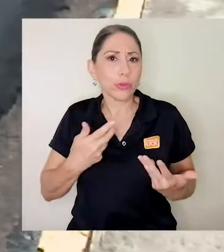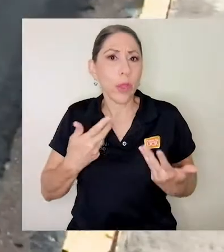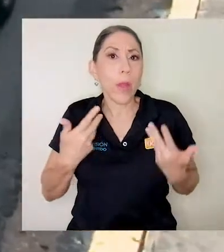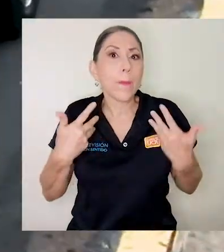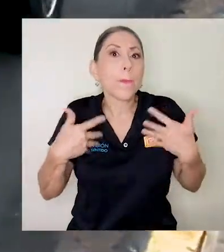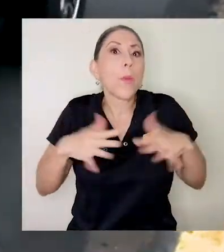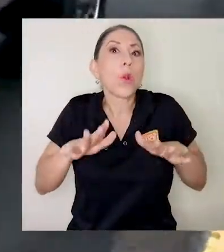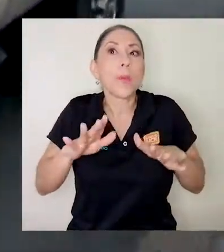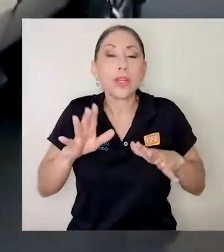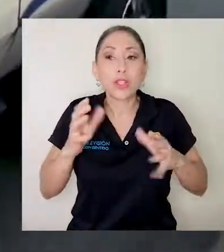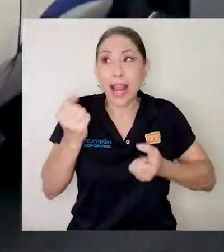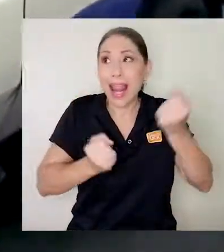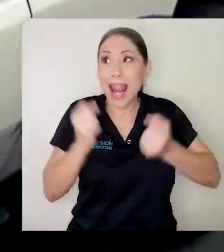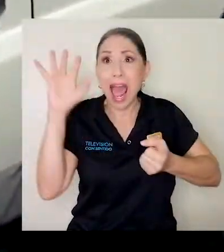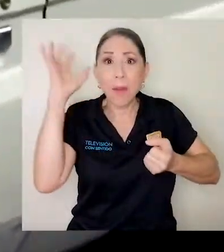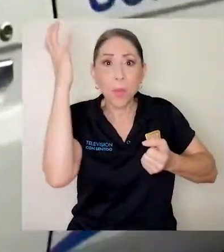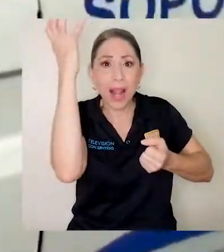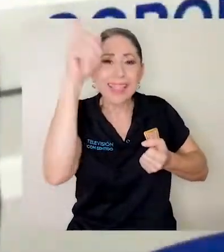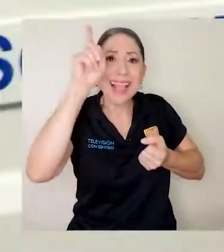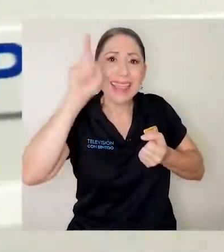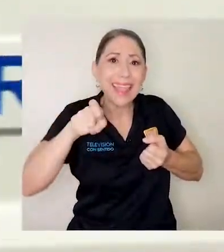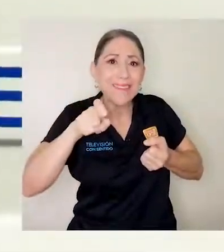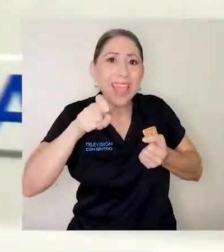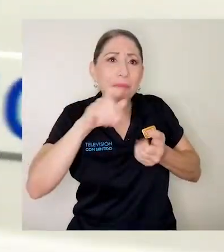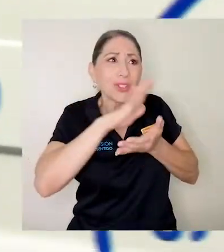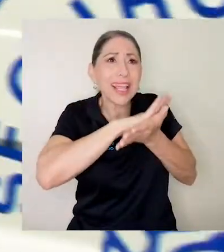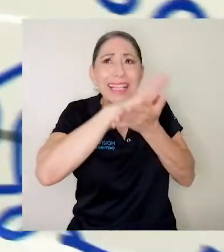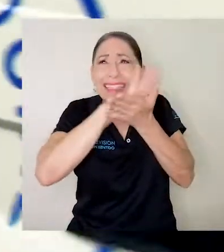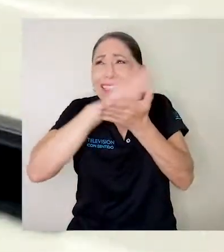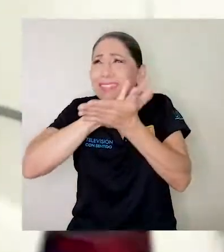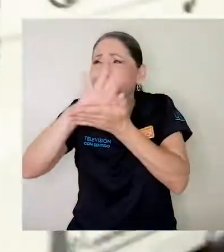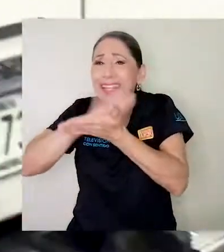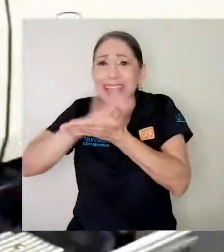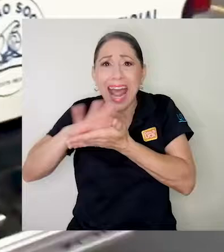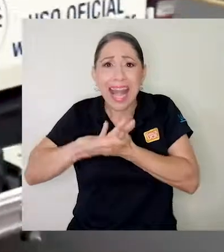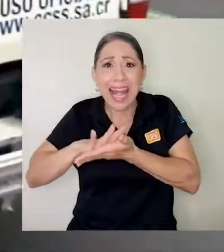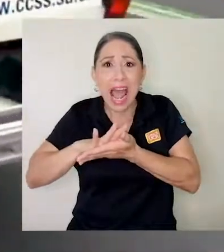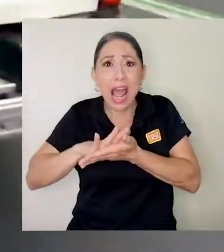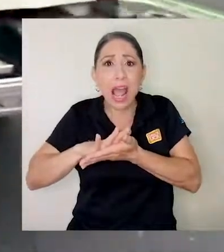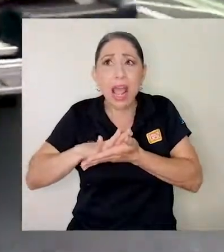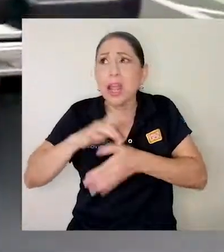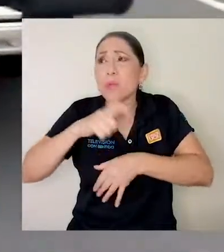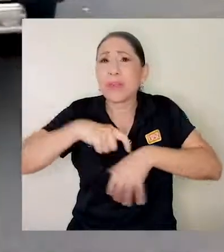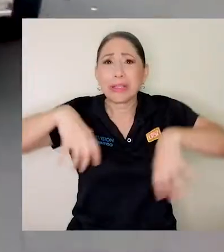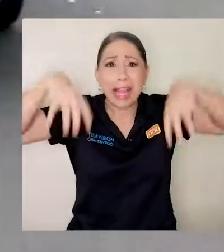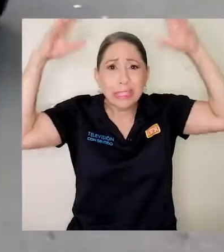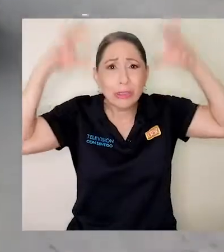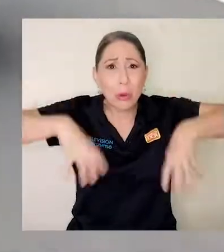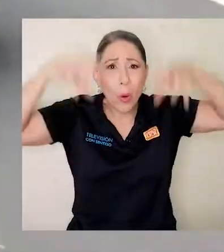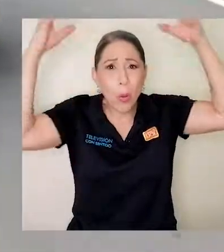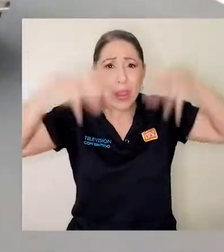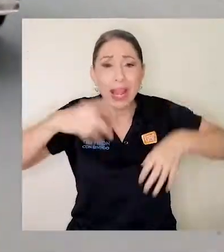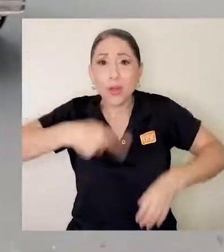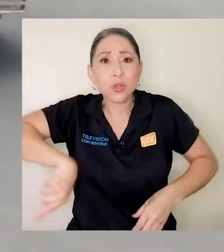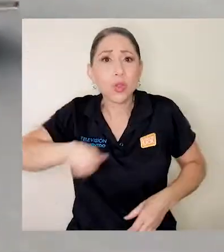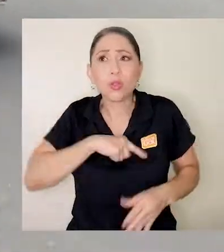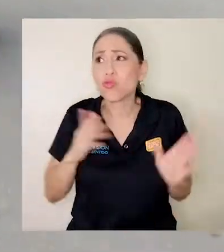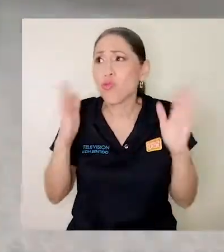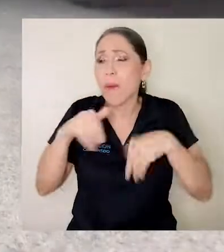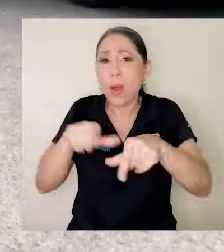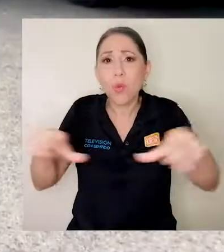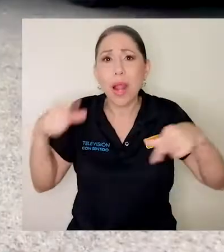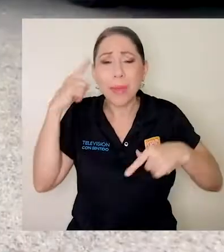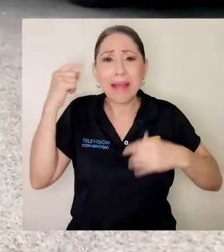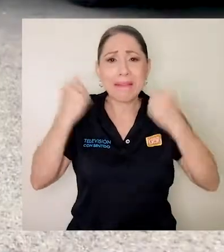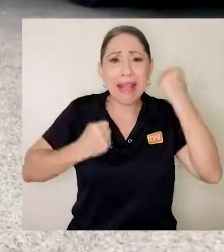teníamos, por lo menos teníamos que desinfectar la ambulancia debajo de la lluvia, no teníamos dónde bañarnos, había